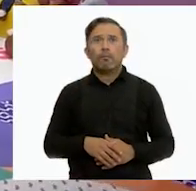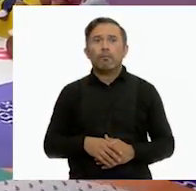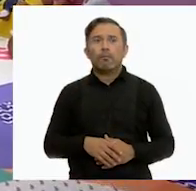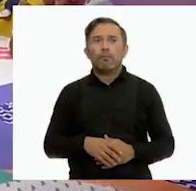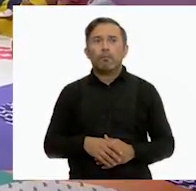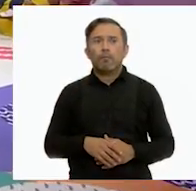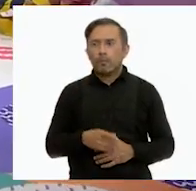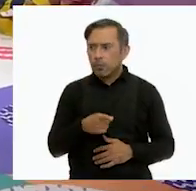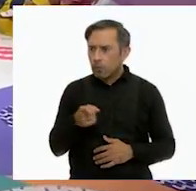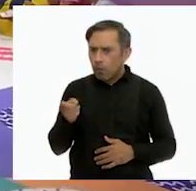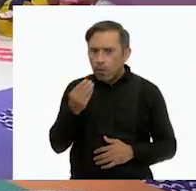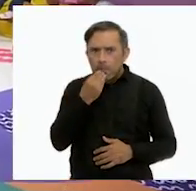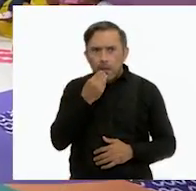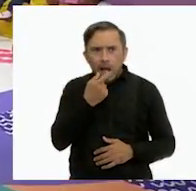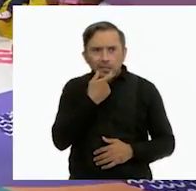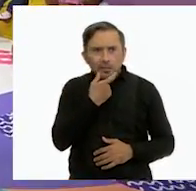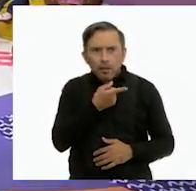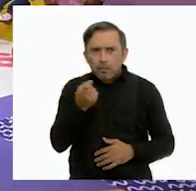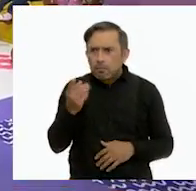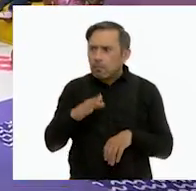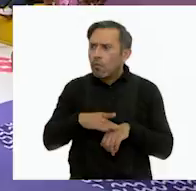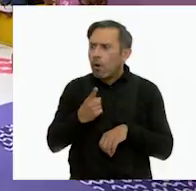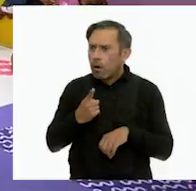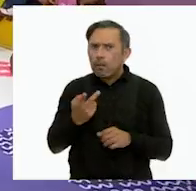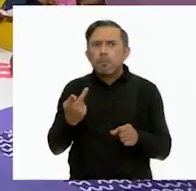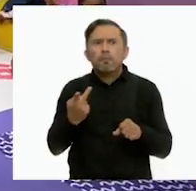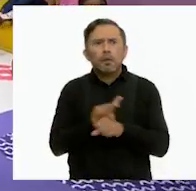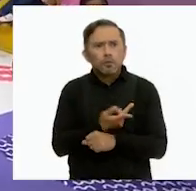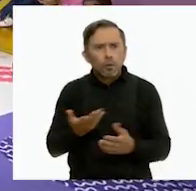¿Por qué están comiendo? ¿Qué pasó?